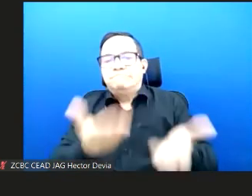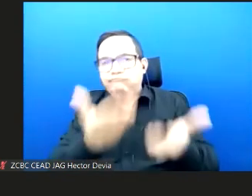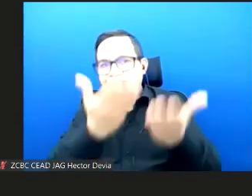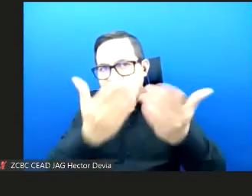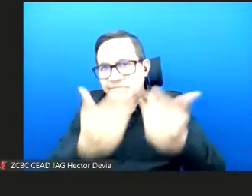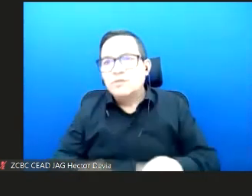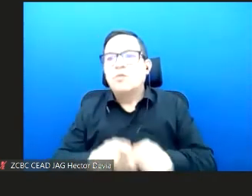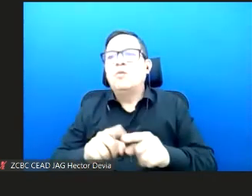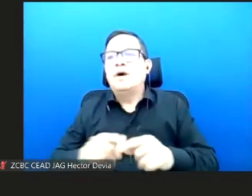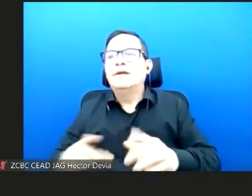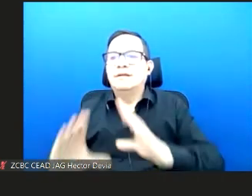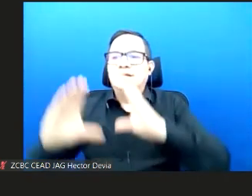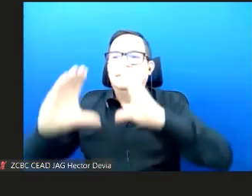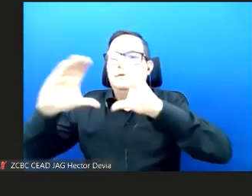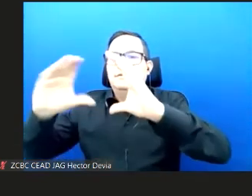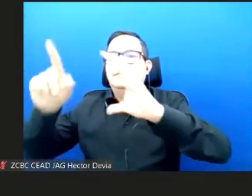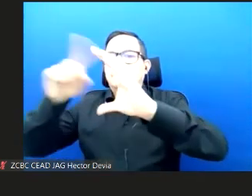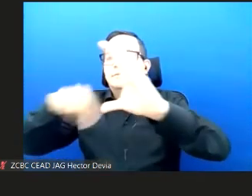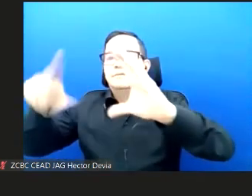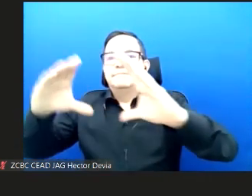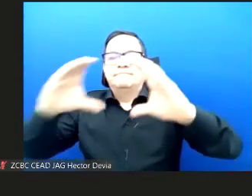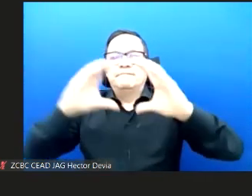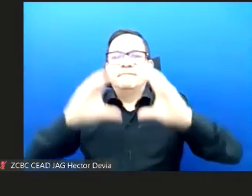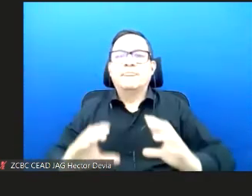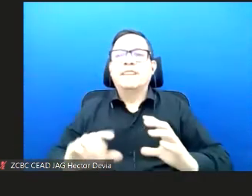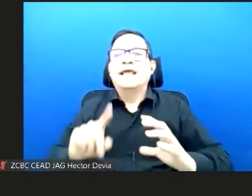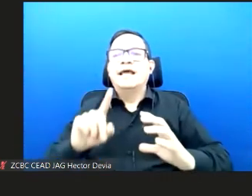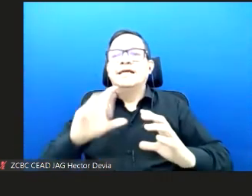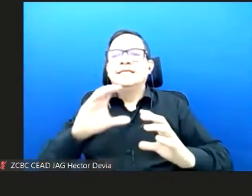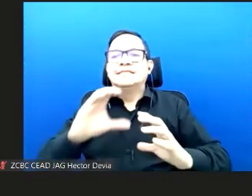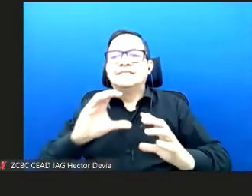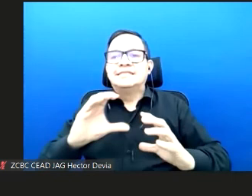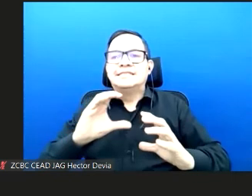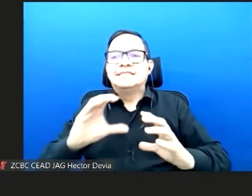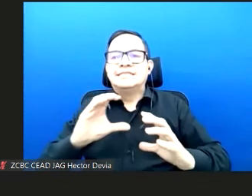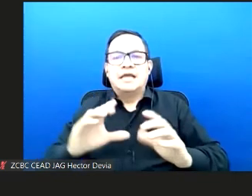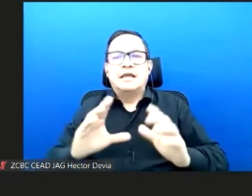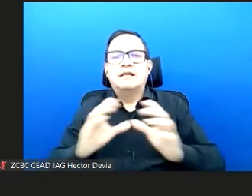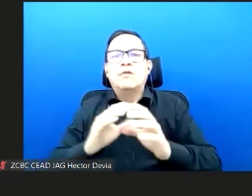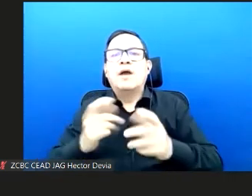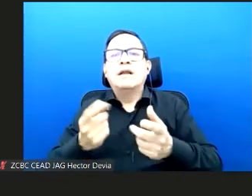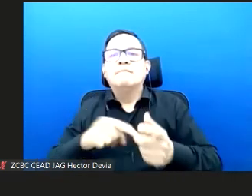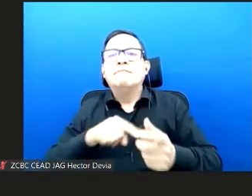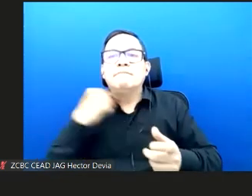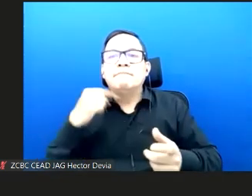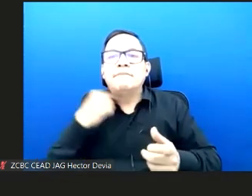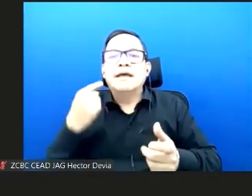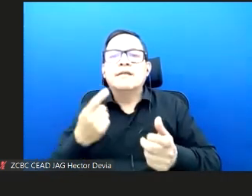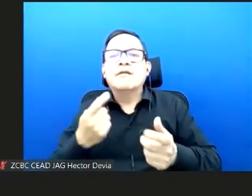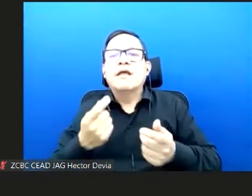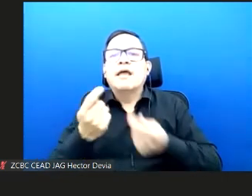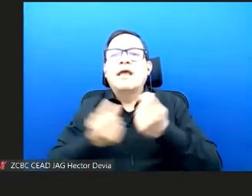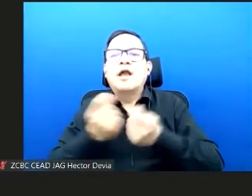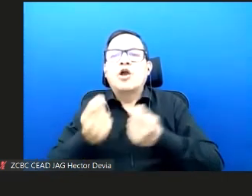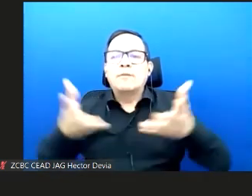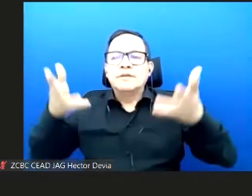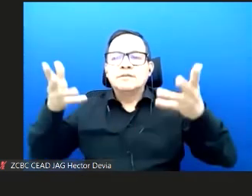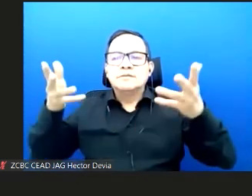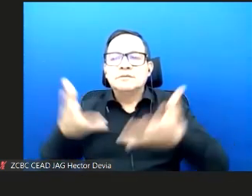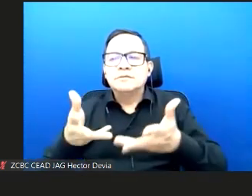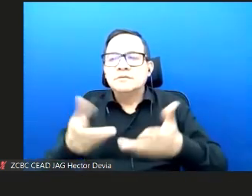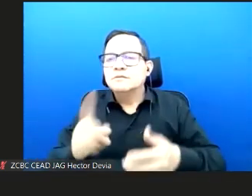¿Listo? Economía solidaria es nuestro conjunto C. ¿Listo? ¿Cuánto tenemos en economía solidaria, que es